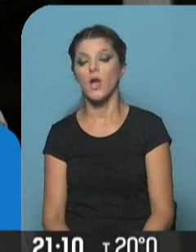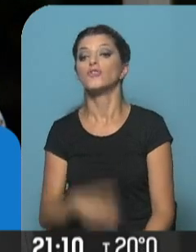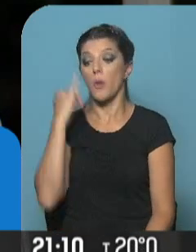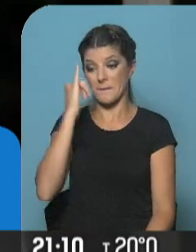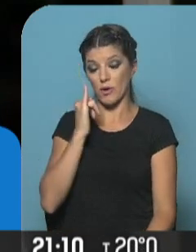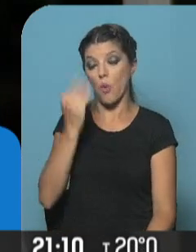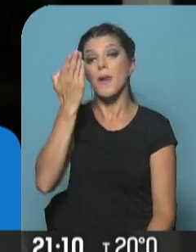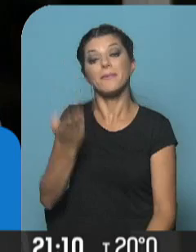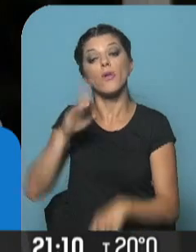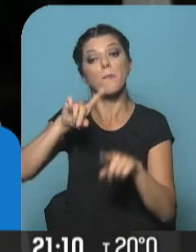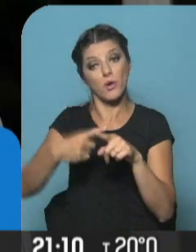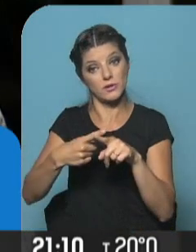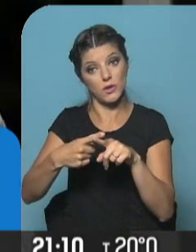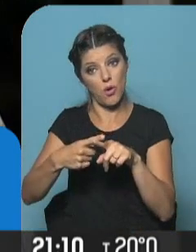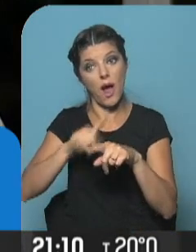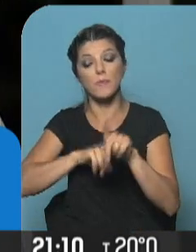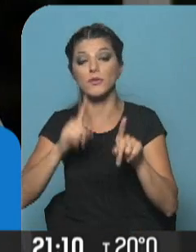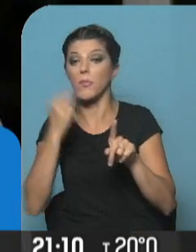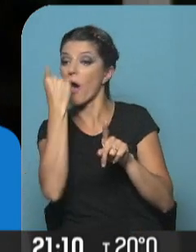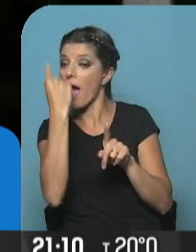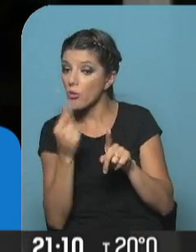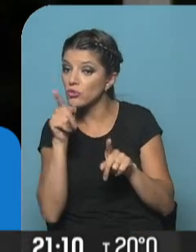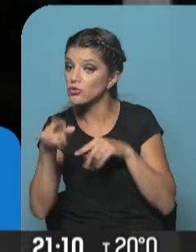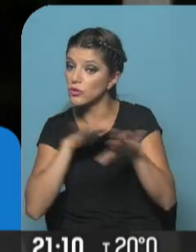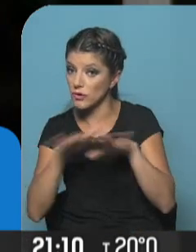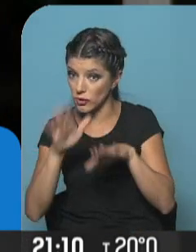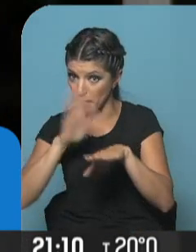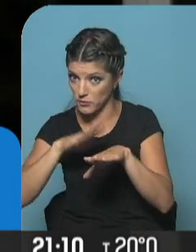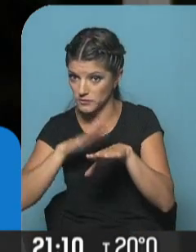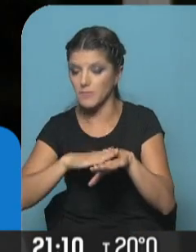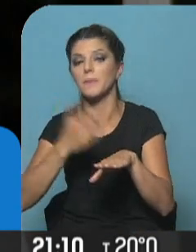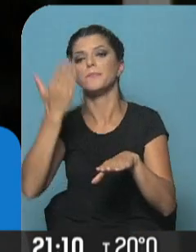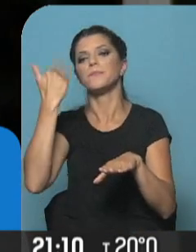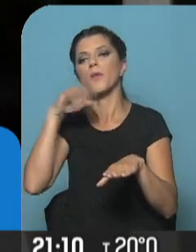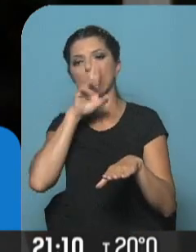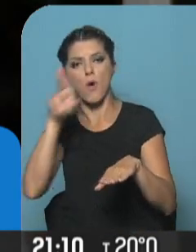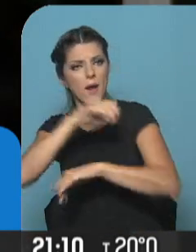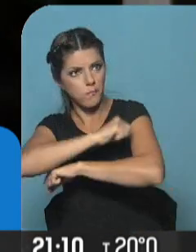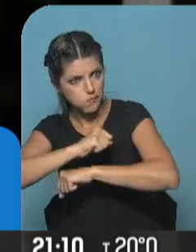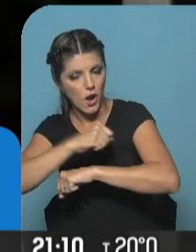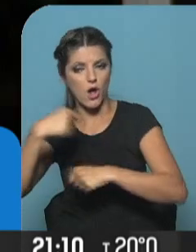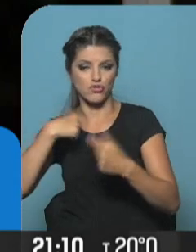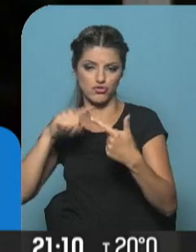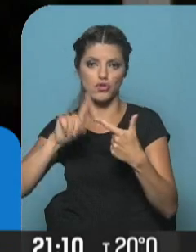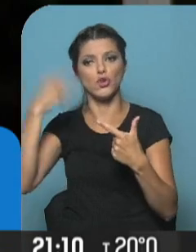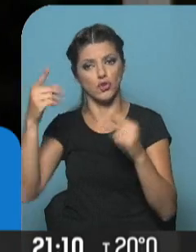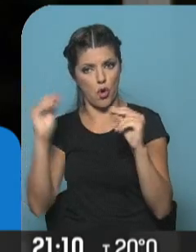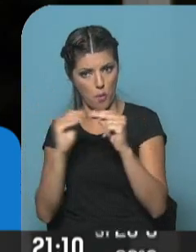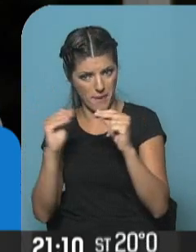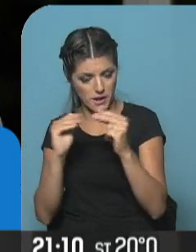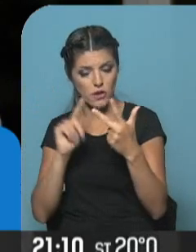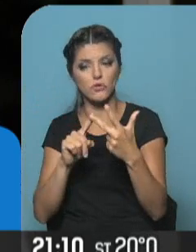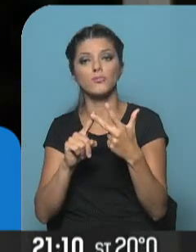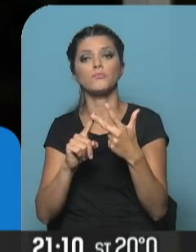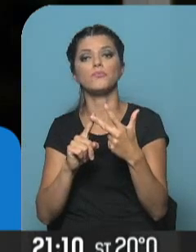función pública cometieron cada uno de ellos. Cuando Lilita Carrió, yo, algunos pocos compañeros de la coalición